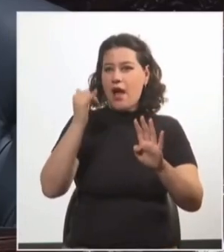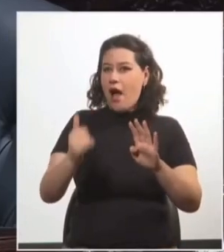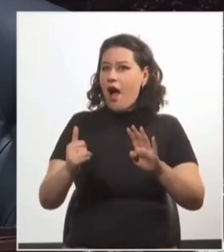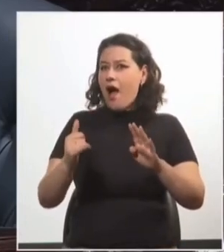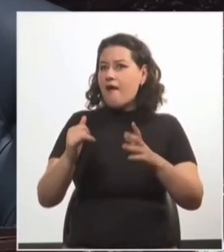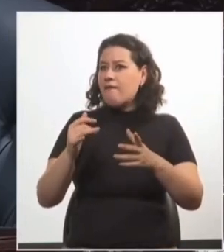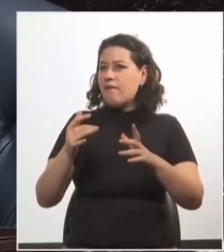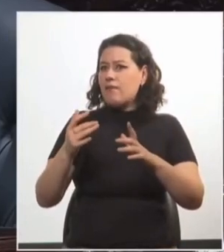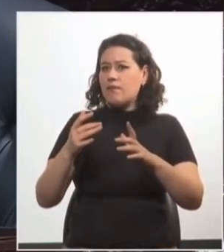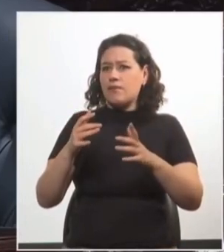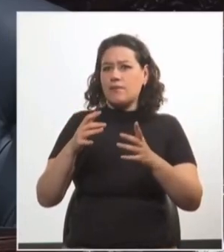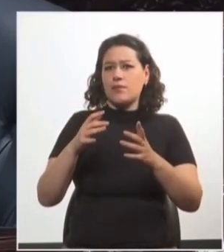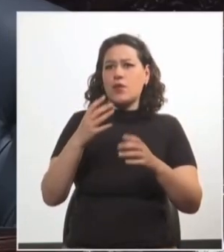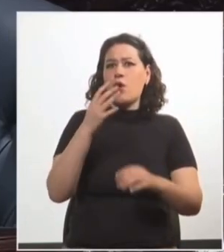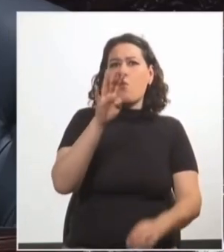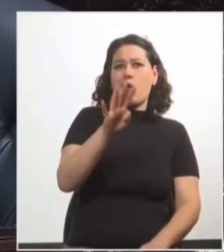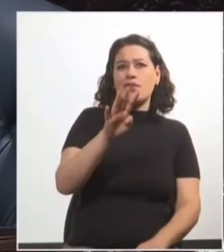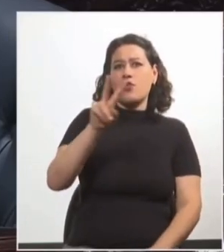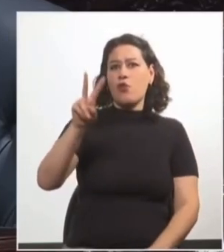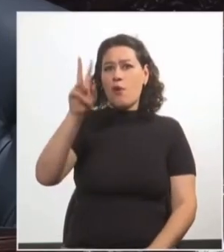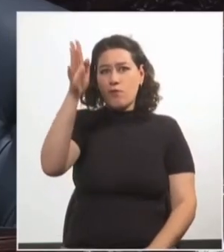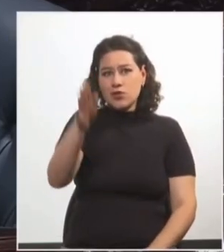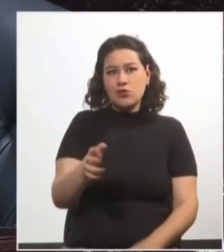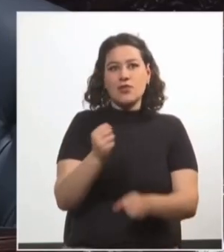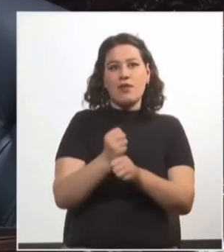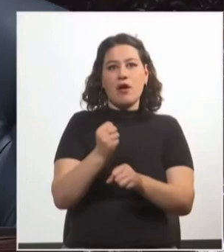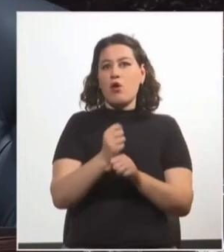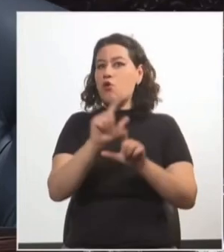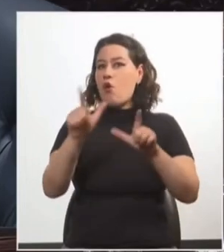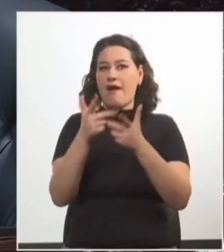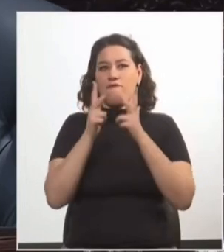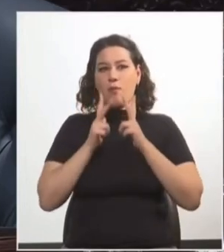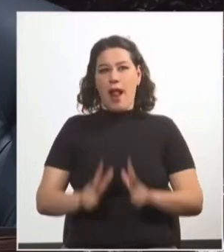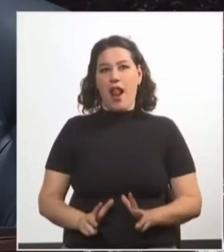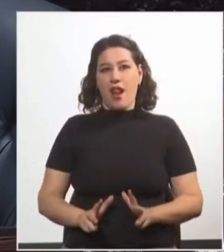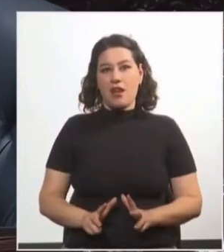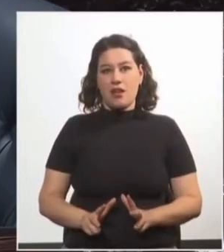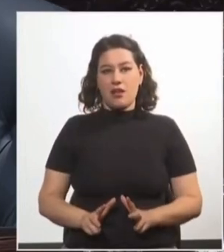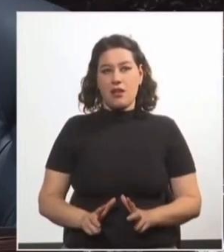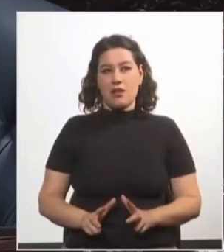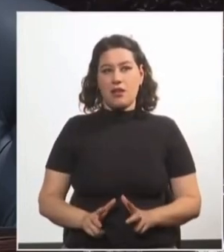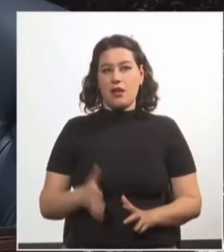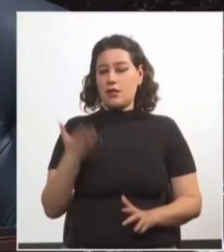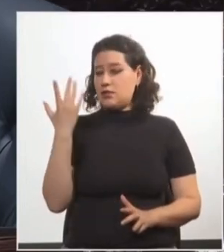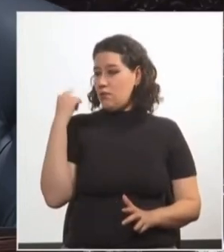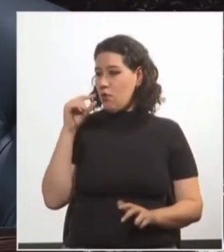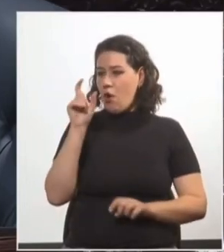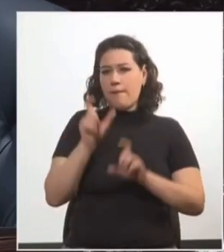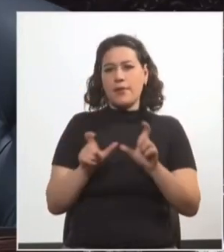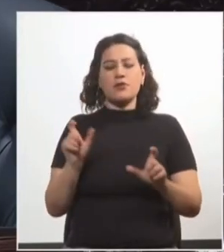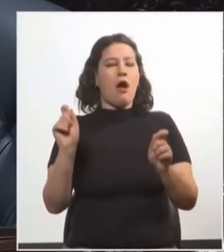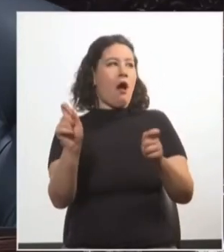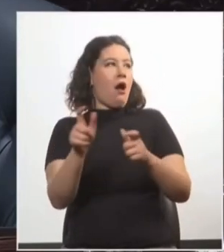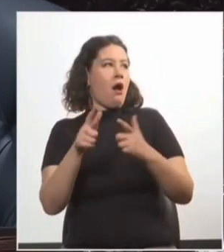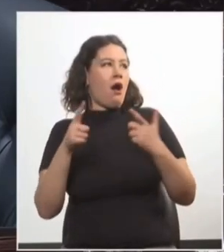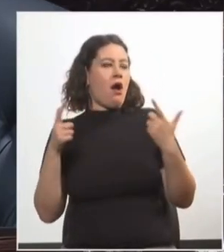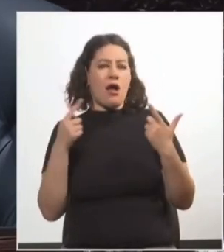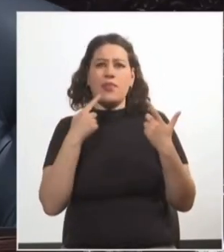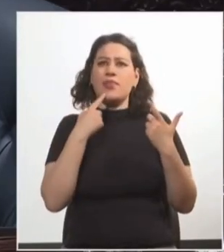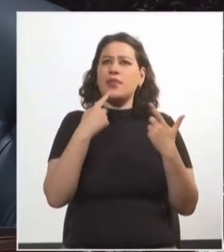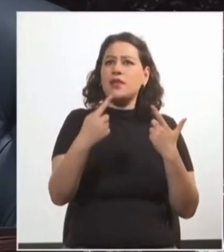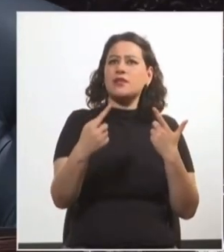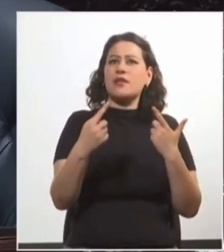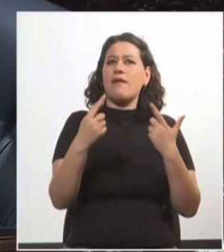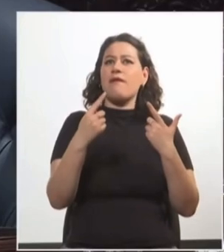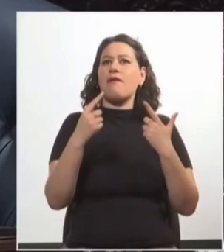de informalidad del 42%. Hace un tiempo la gente se sorprendía porque hablábamos